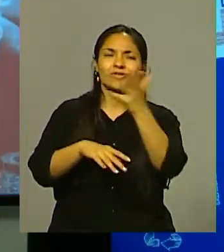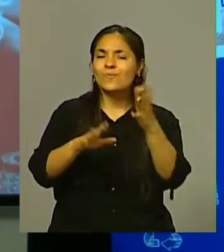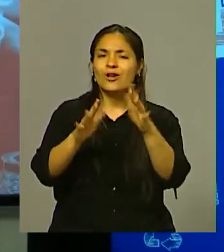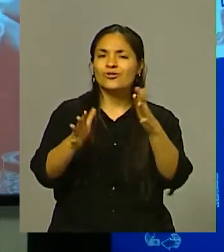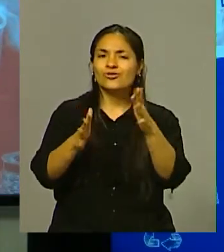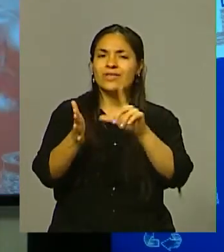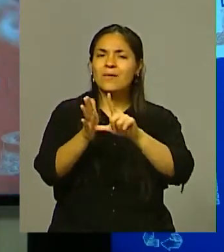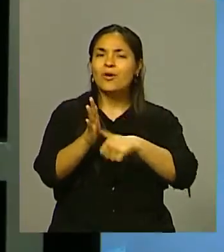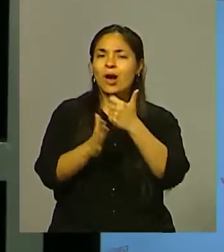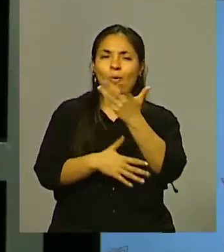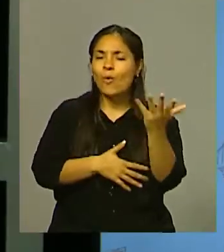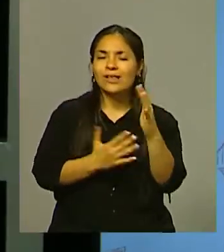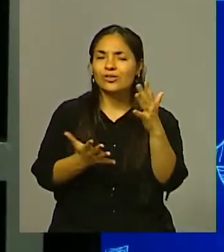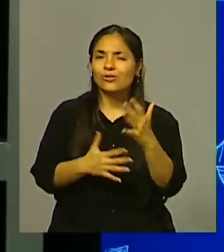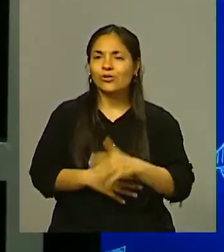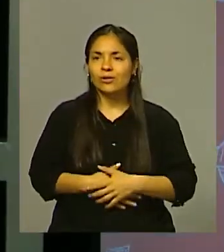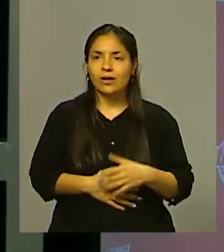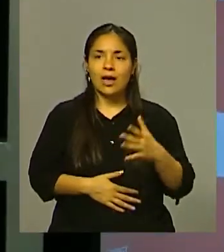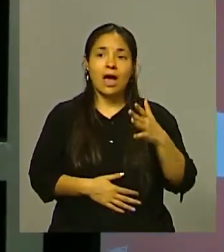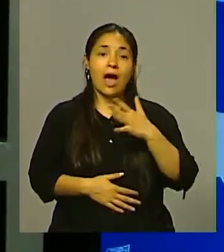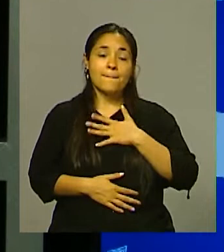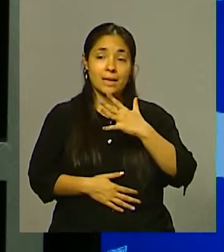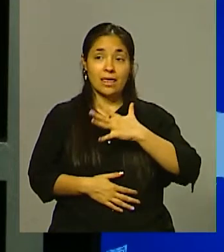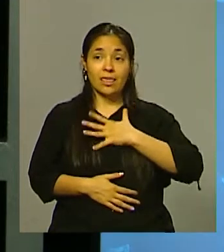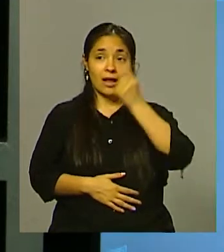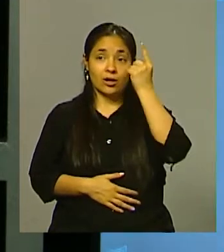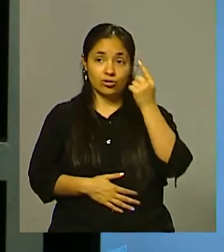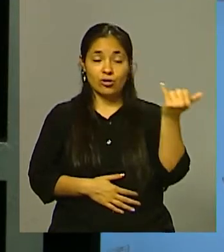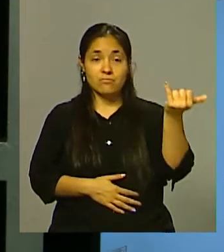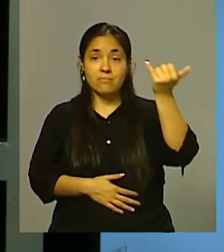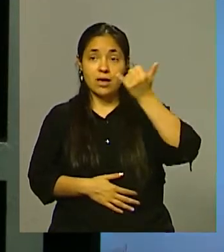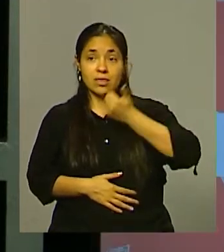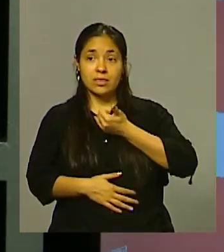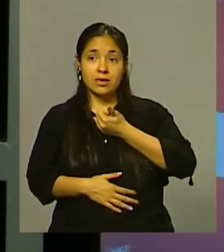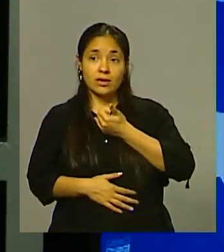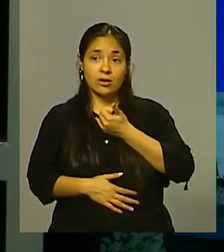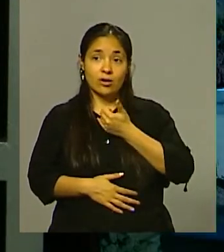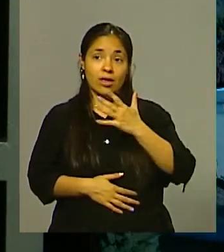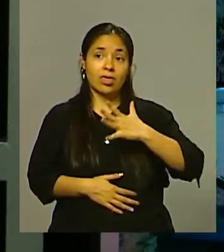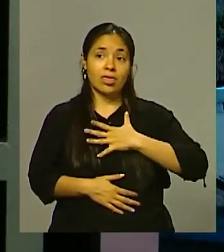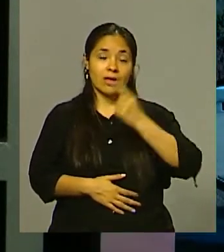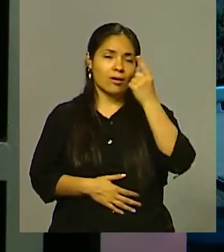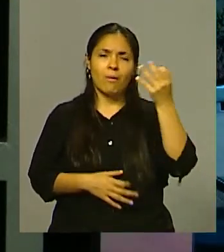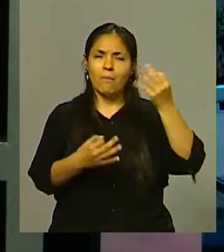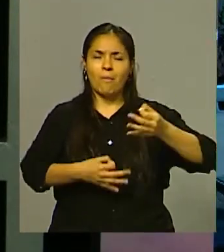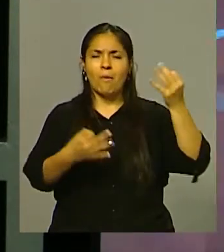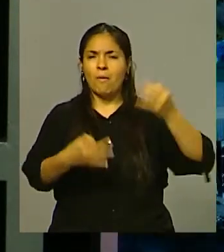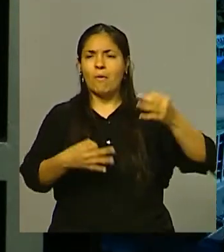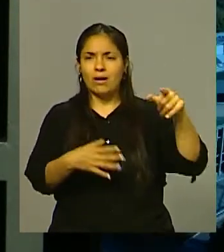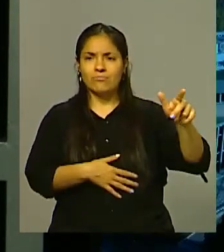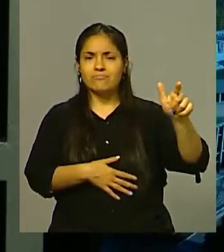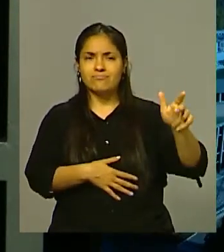material ustedes? Bueno, a mí el director Albert Montón, que es un director extraordinario, me